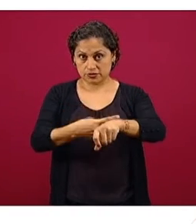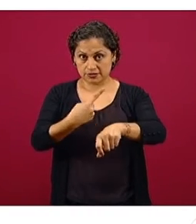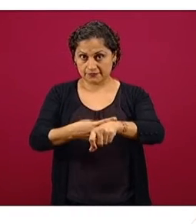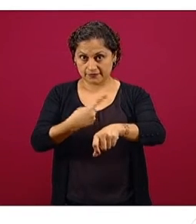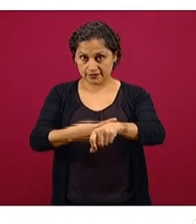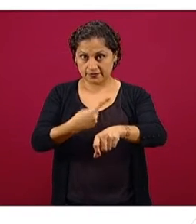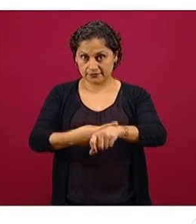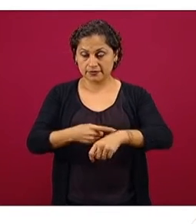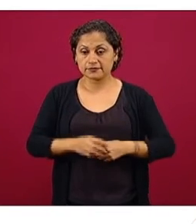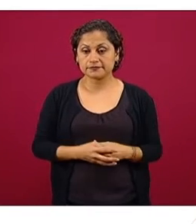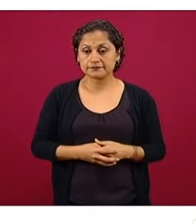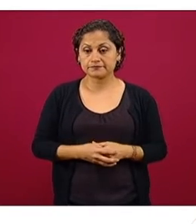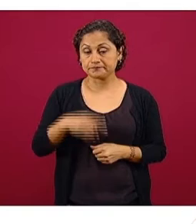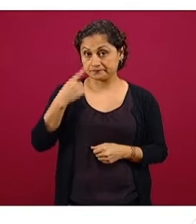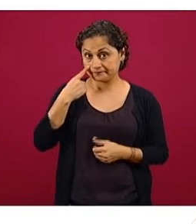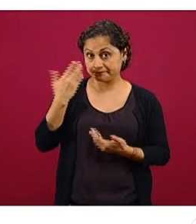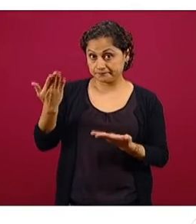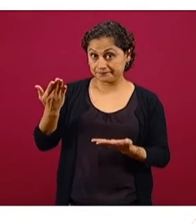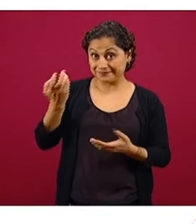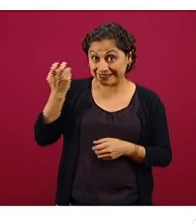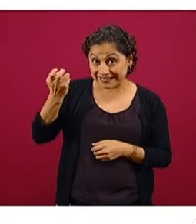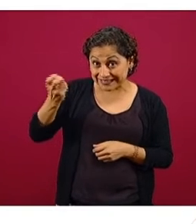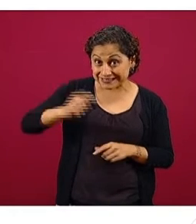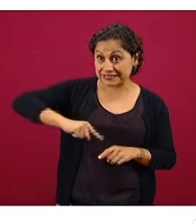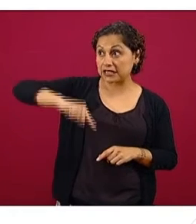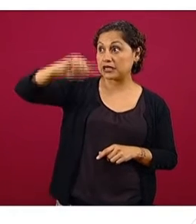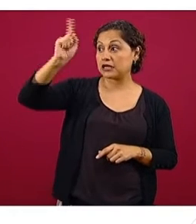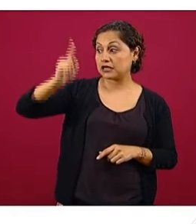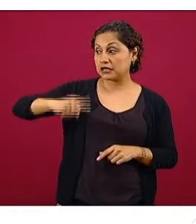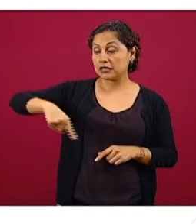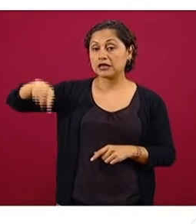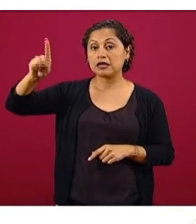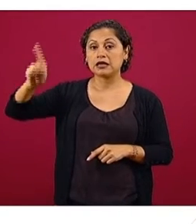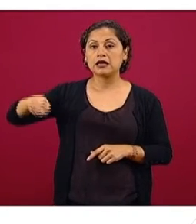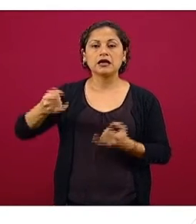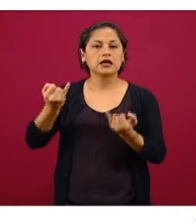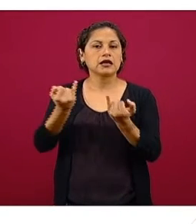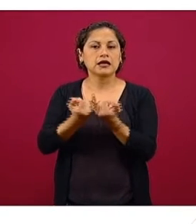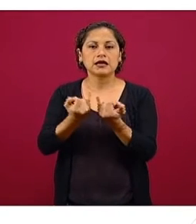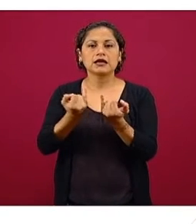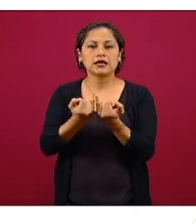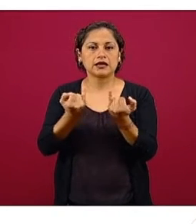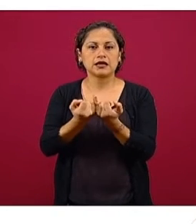curva. Y es exactamente la curva que presentamos en nuestra diapositiva